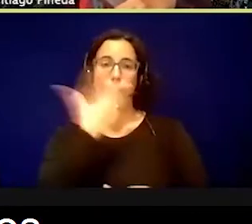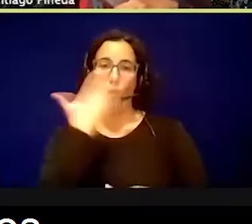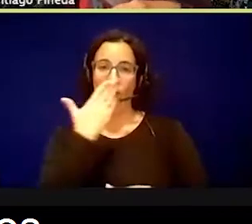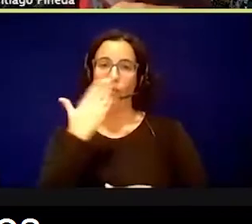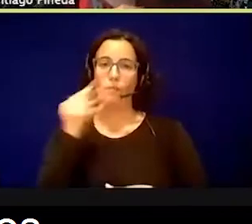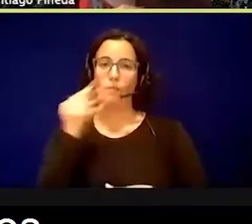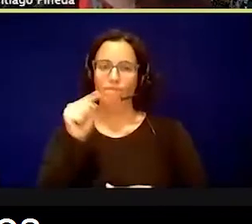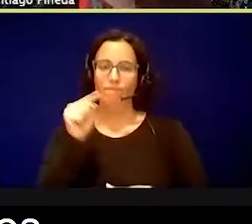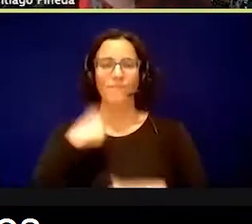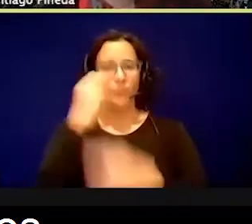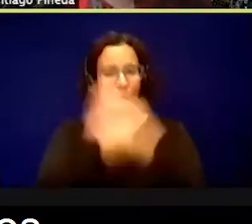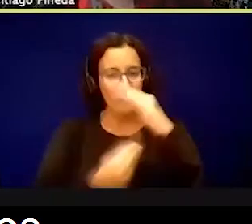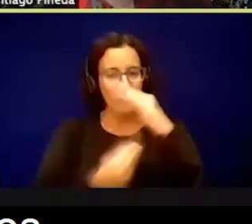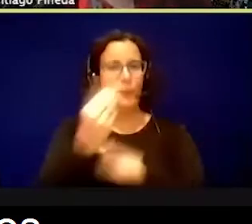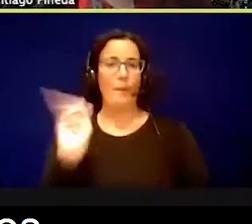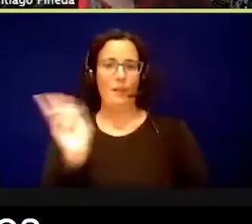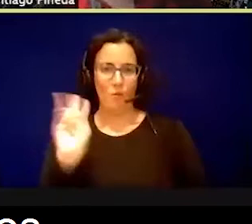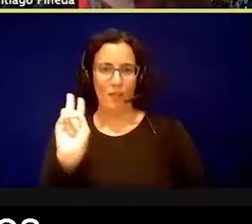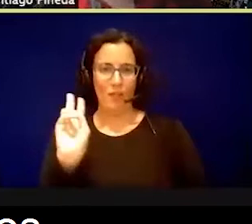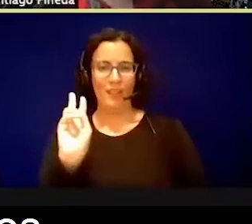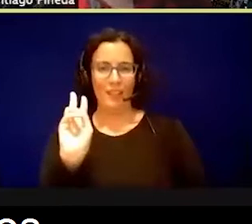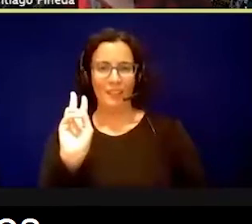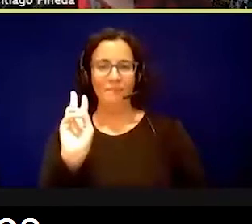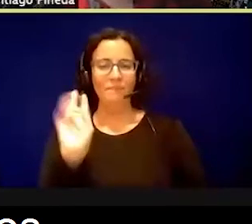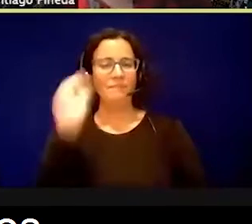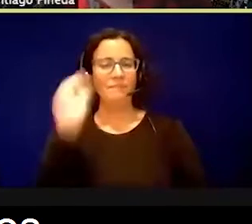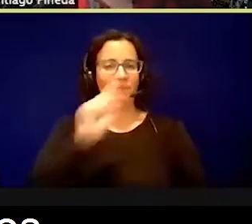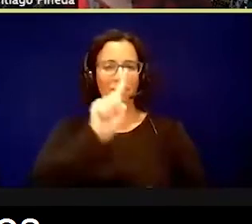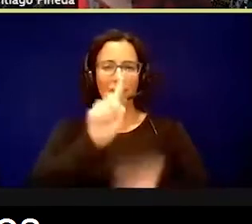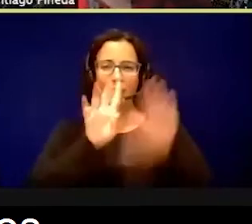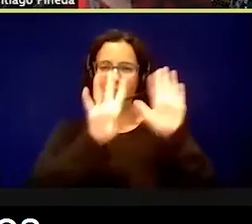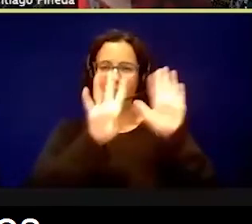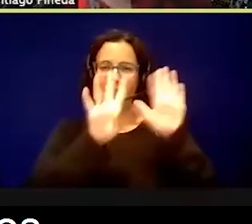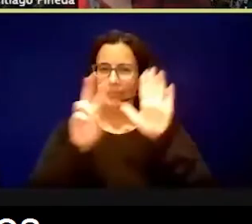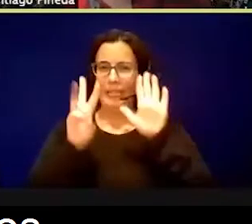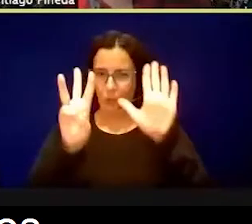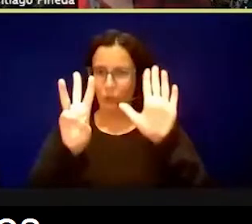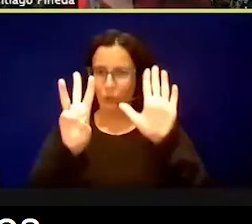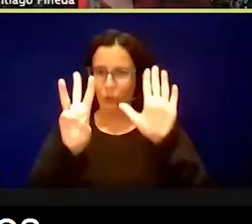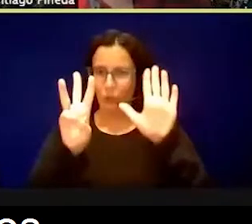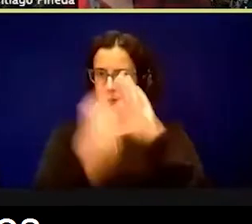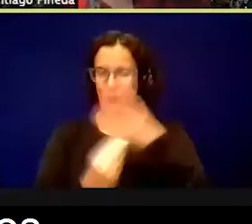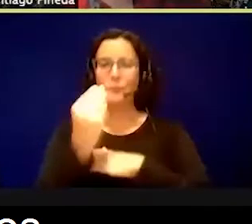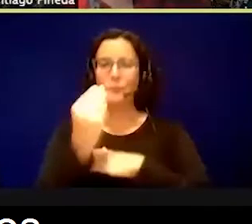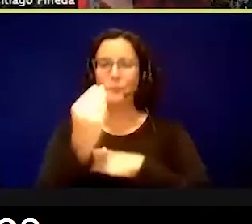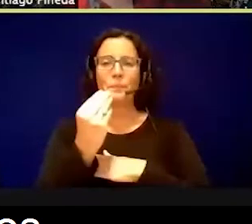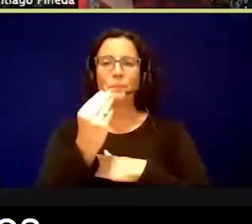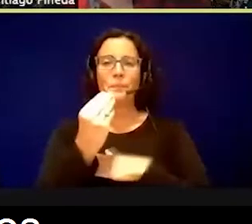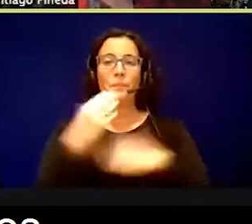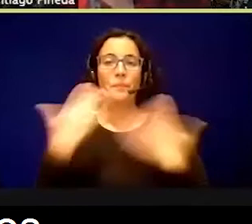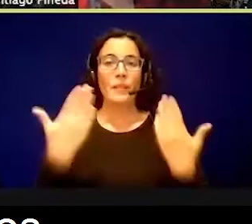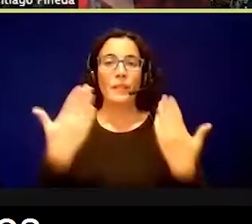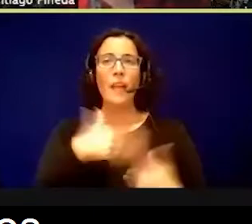en Venezuela en el año 1978 y cuando ya tenía 3 4